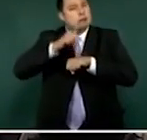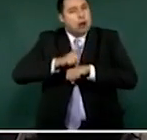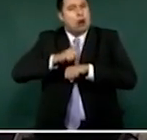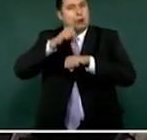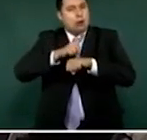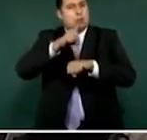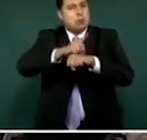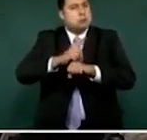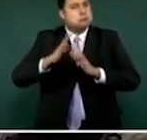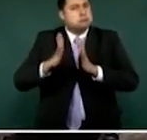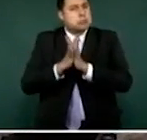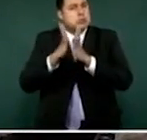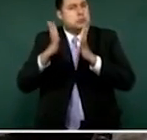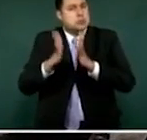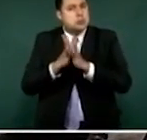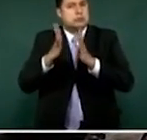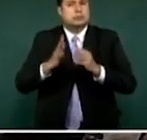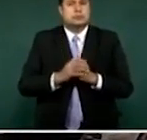participa